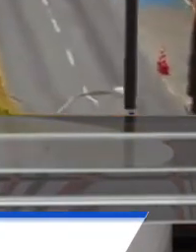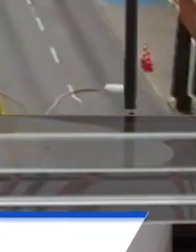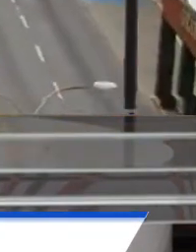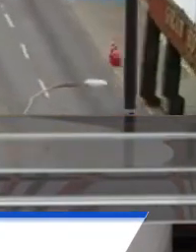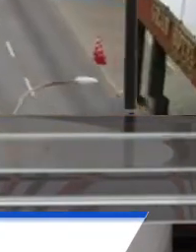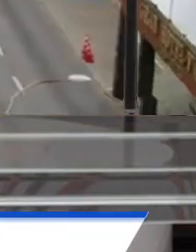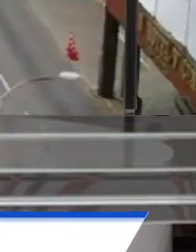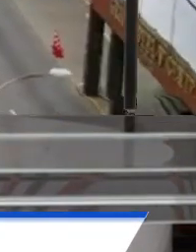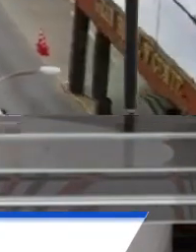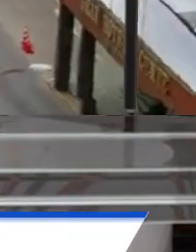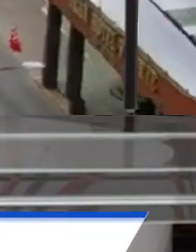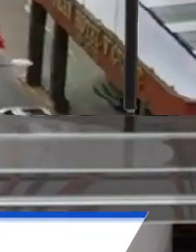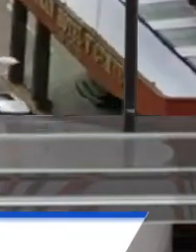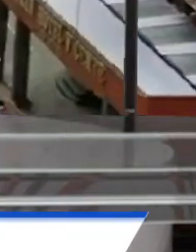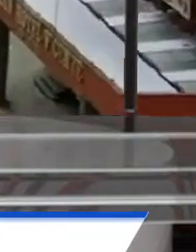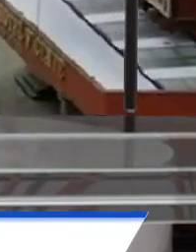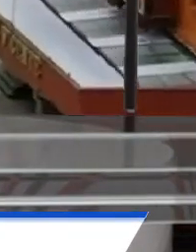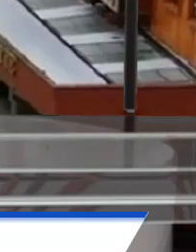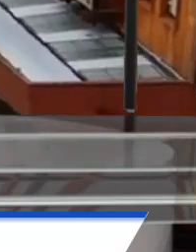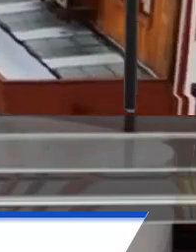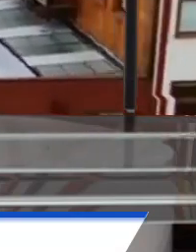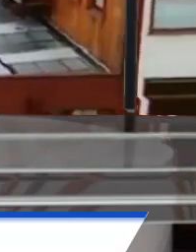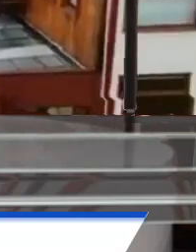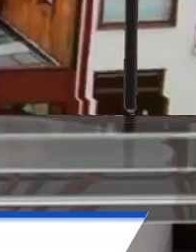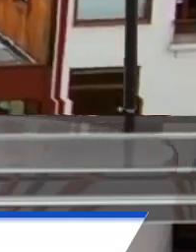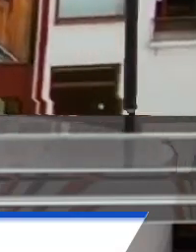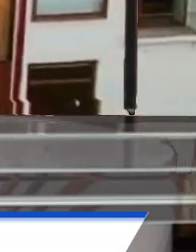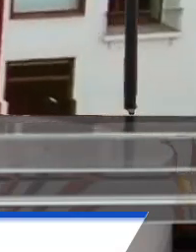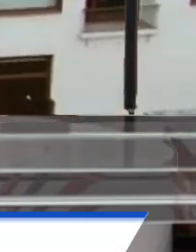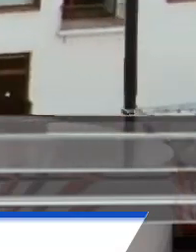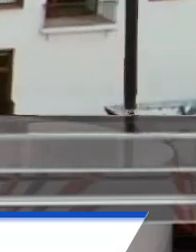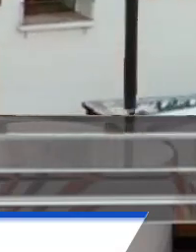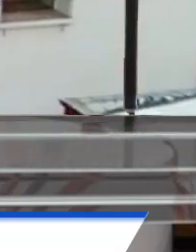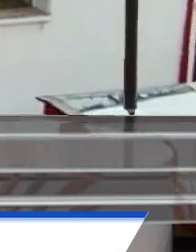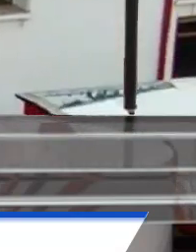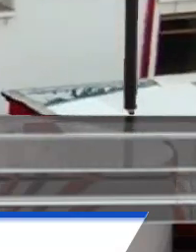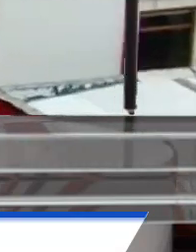pantallas. La invitación para mañana martes a nuevamente informarse con nosotros aquí a través de